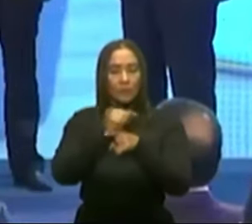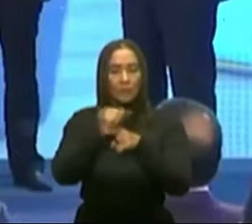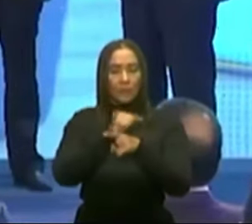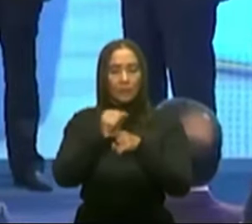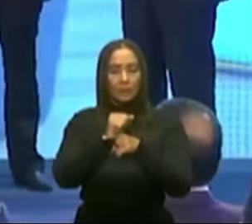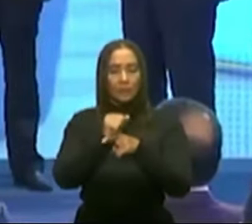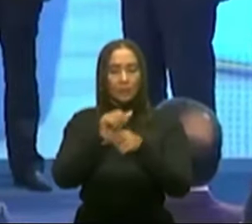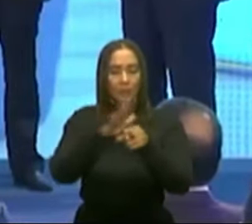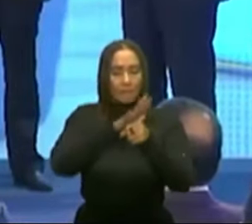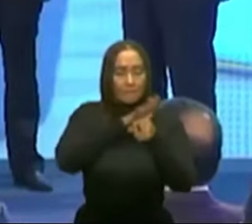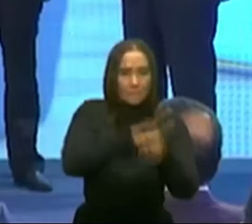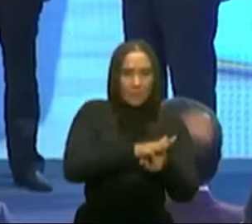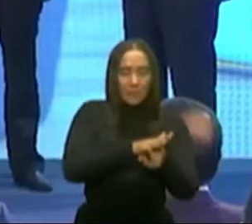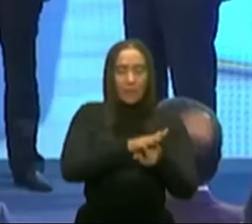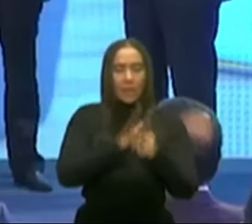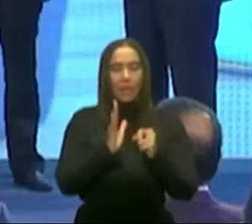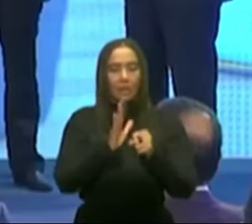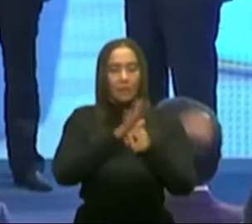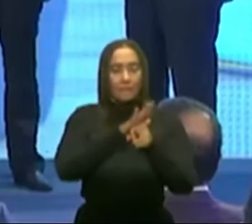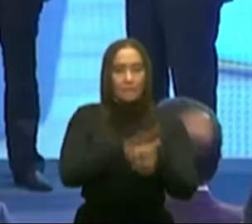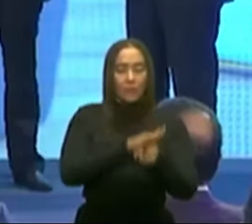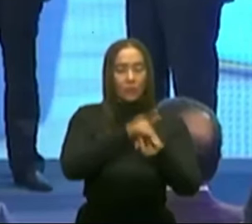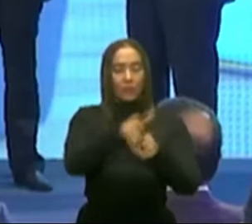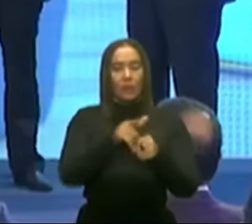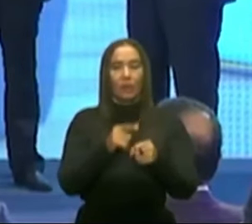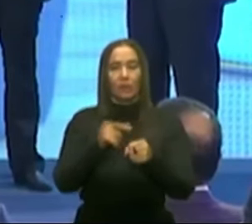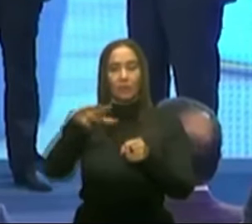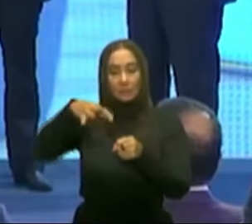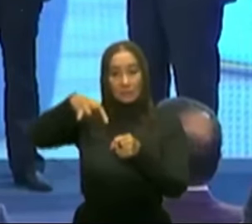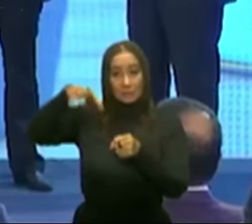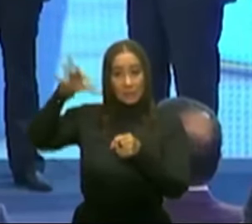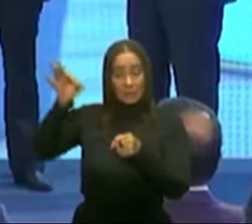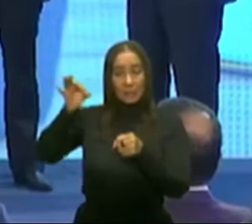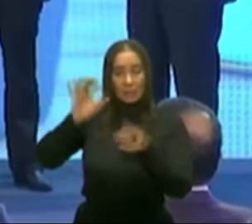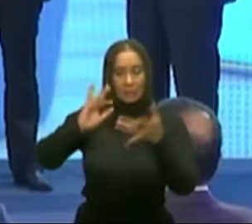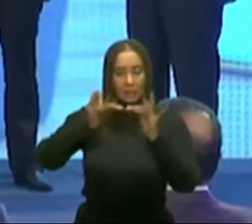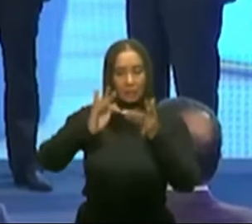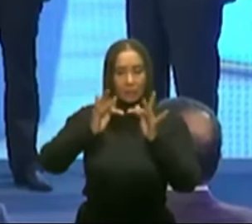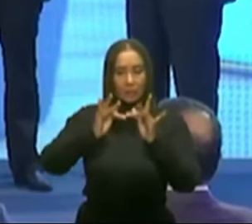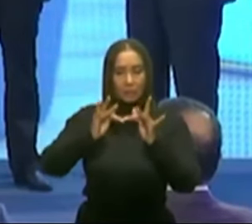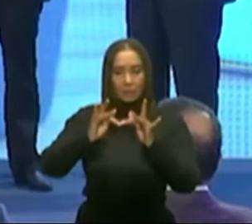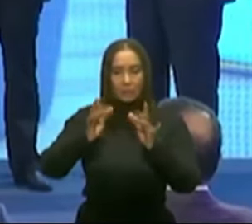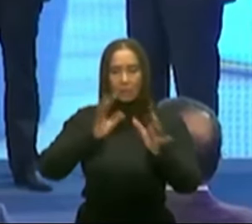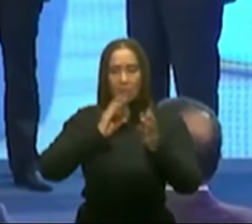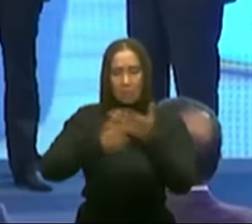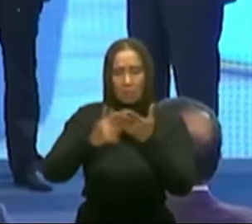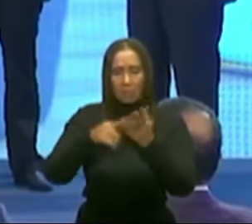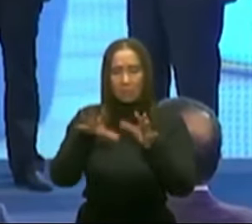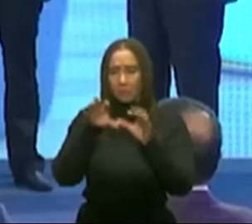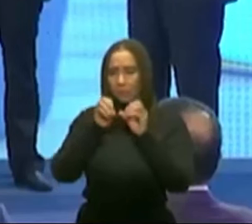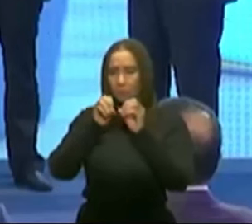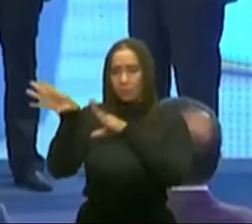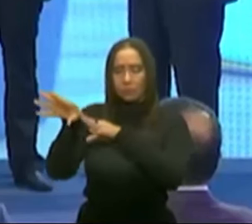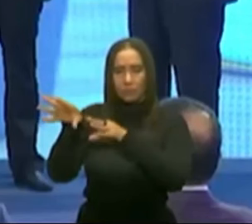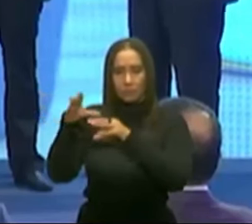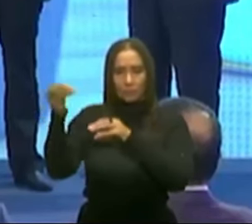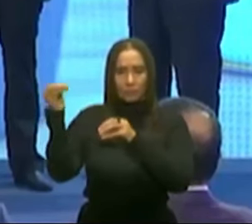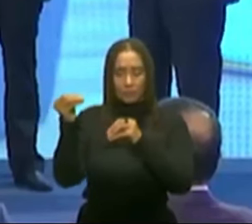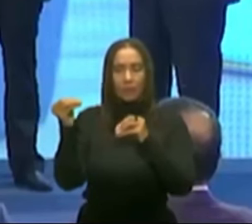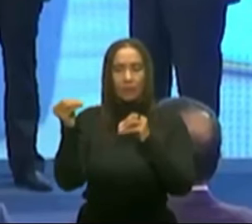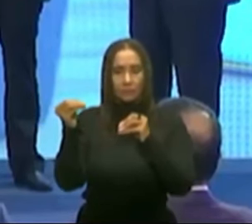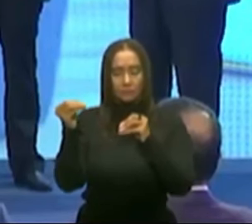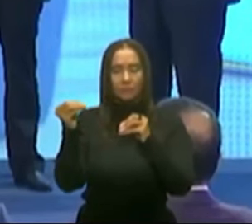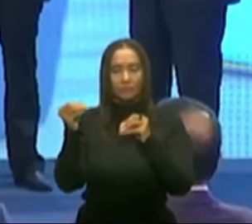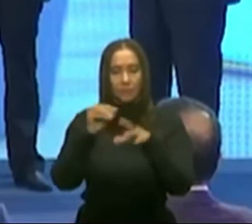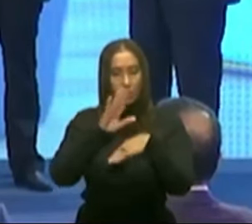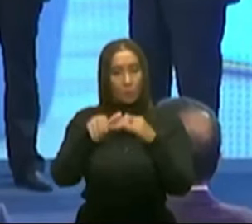con sacar personas en medio del debate de las grandes plataformas digitales que se